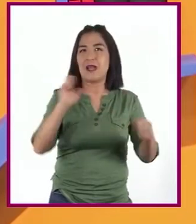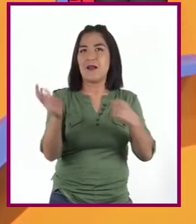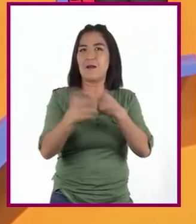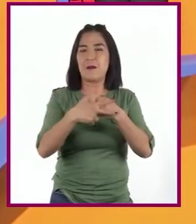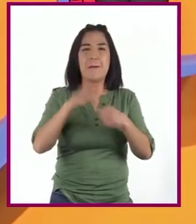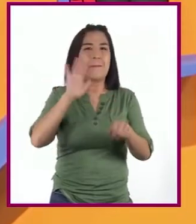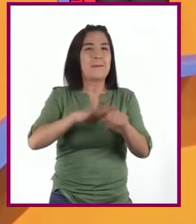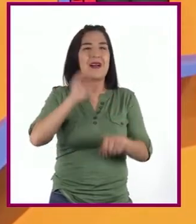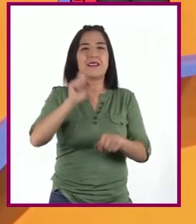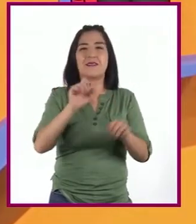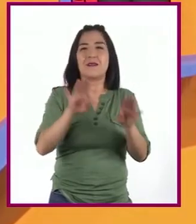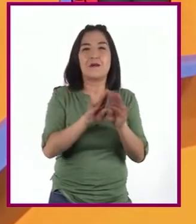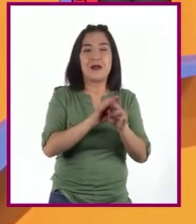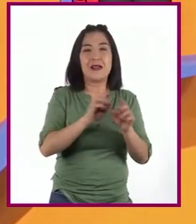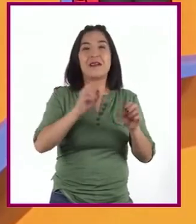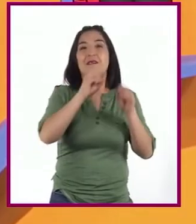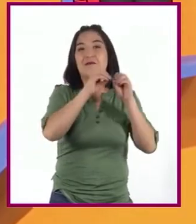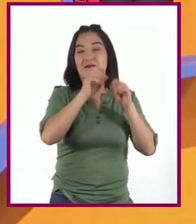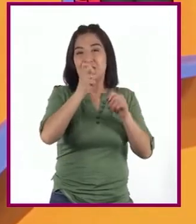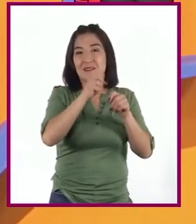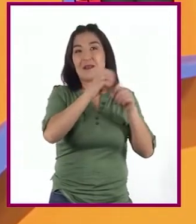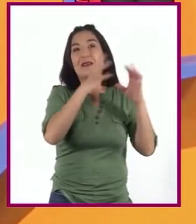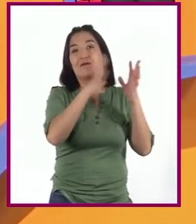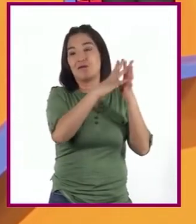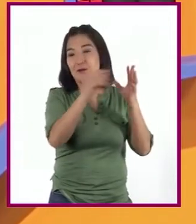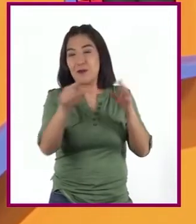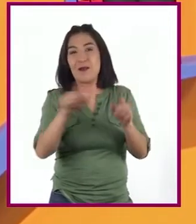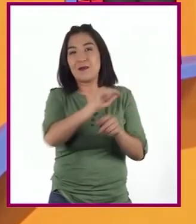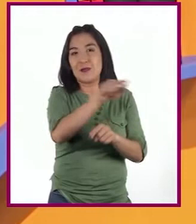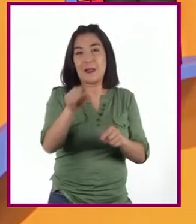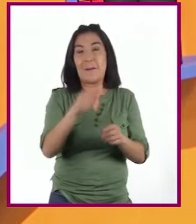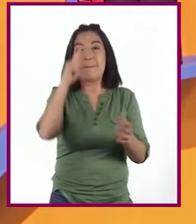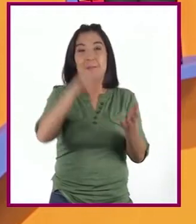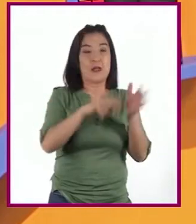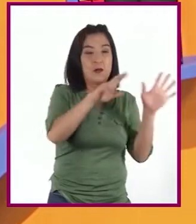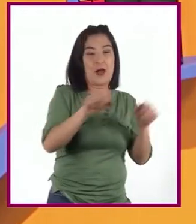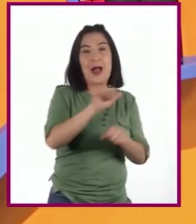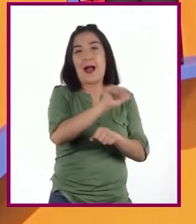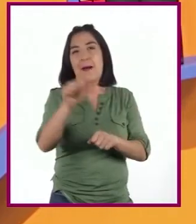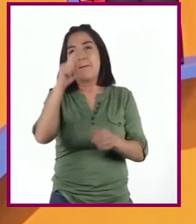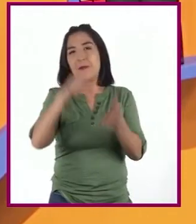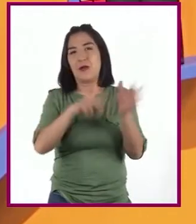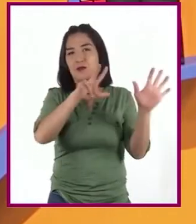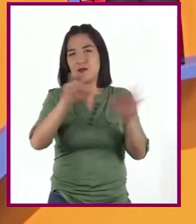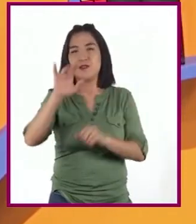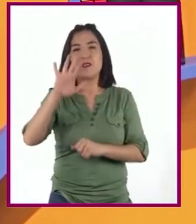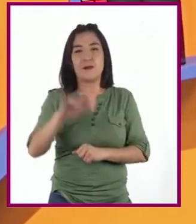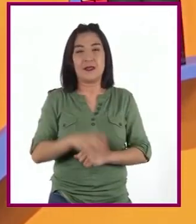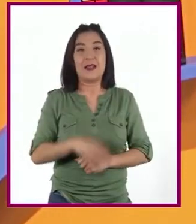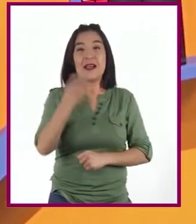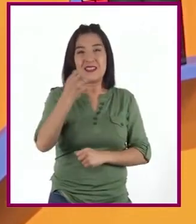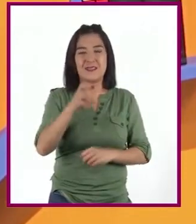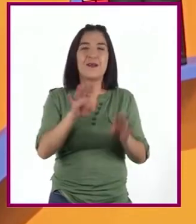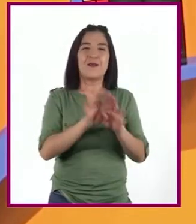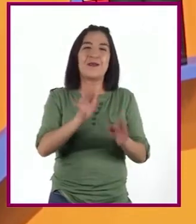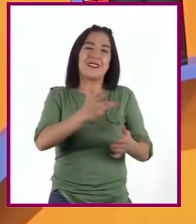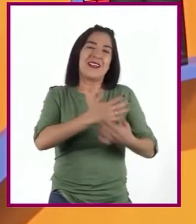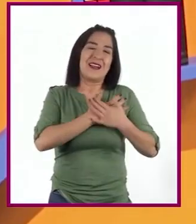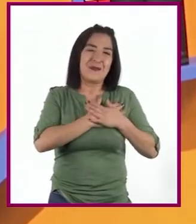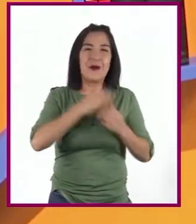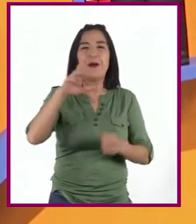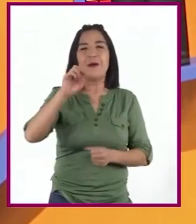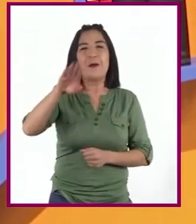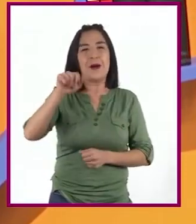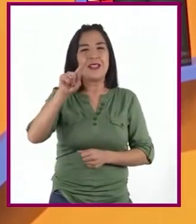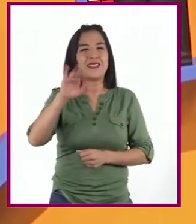y su apogeo se ubica entre 1800 y 1850. El romanticismo es una reacción